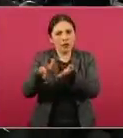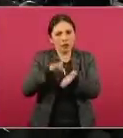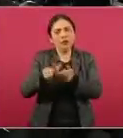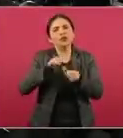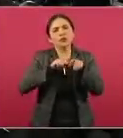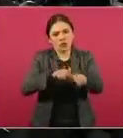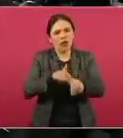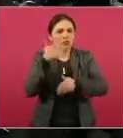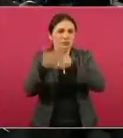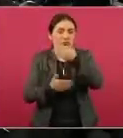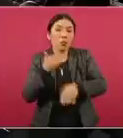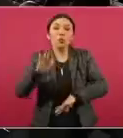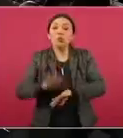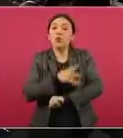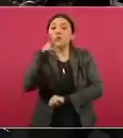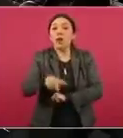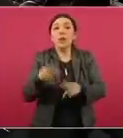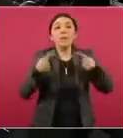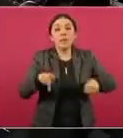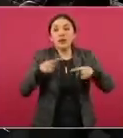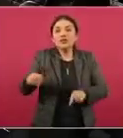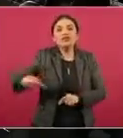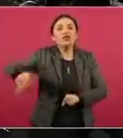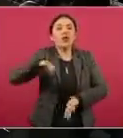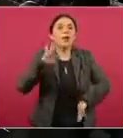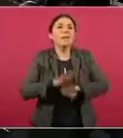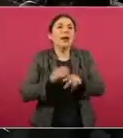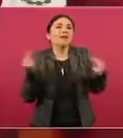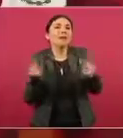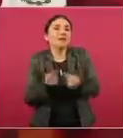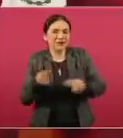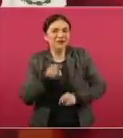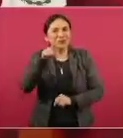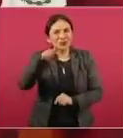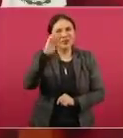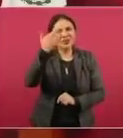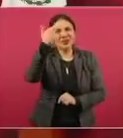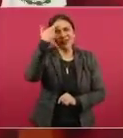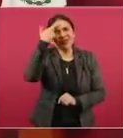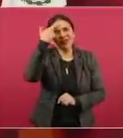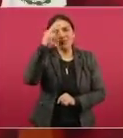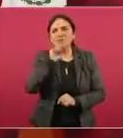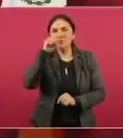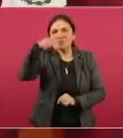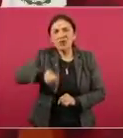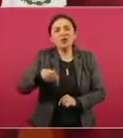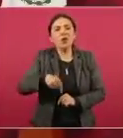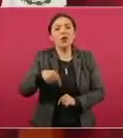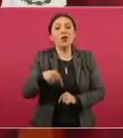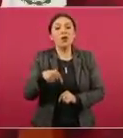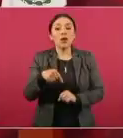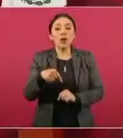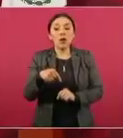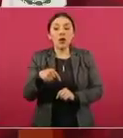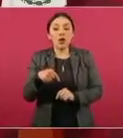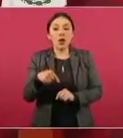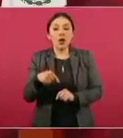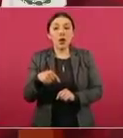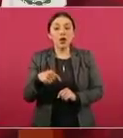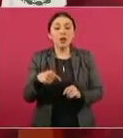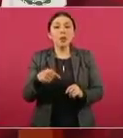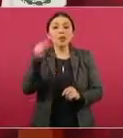apoyando, porque es una demanda de la gente. ¿Se acuerdan que aquí vemos